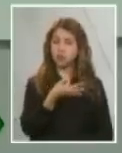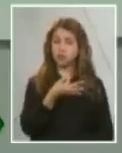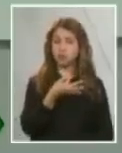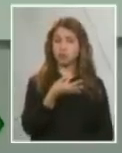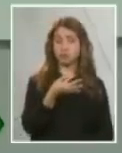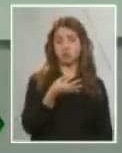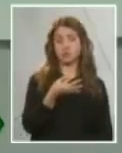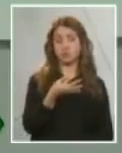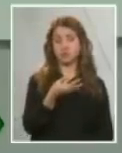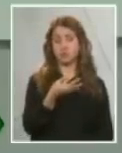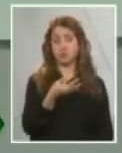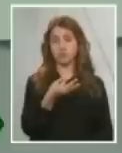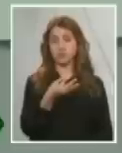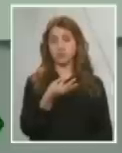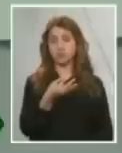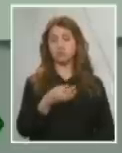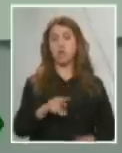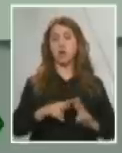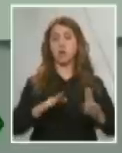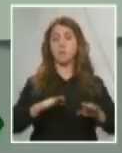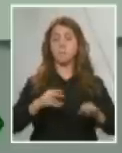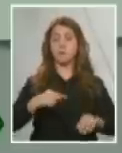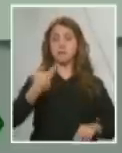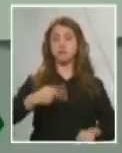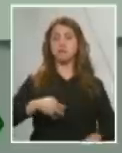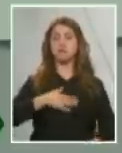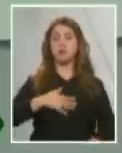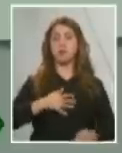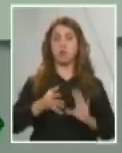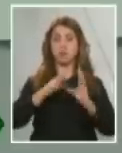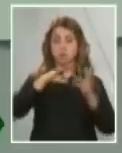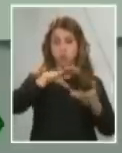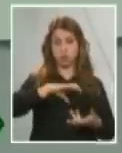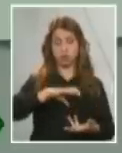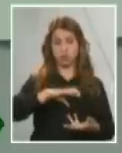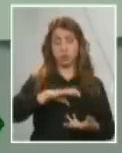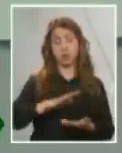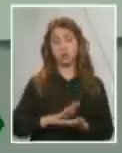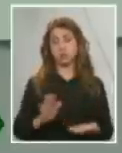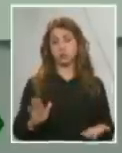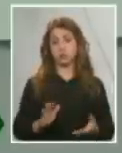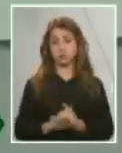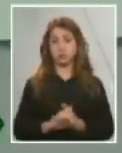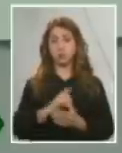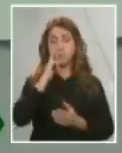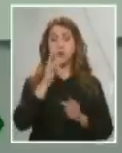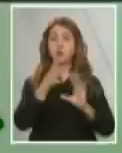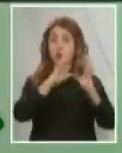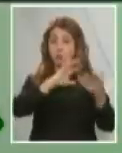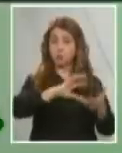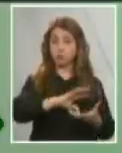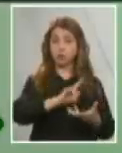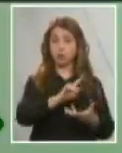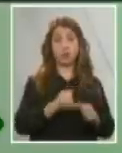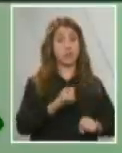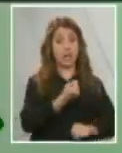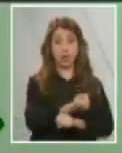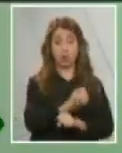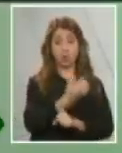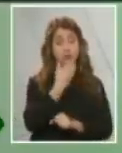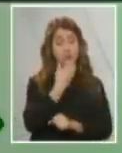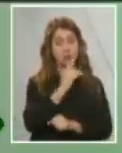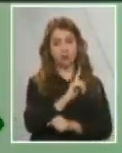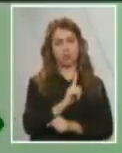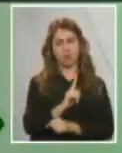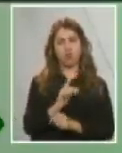me hago mi propio mundo. Eso. Pero el mundo no te la hace fácil. No,